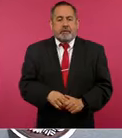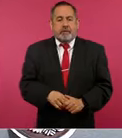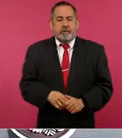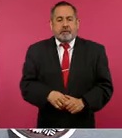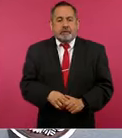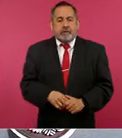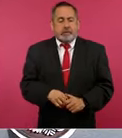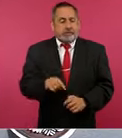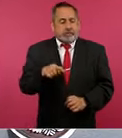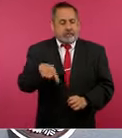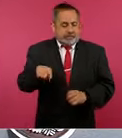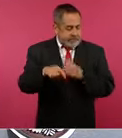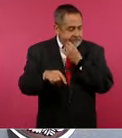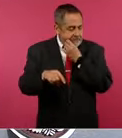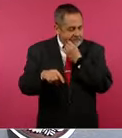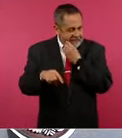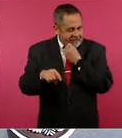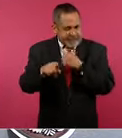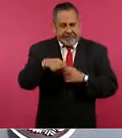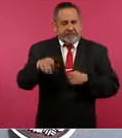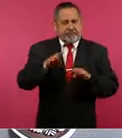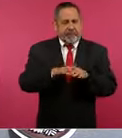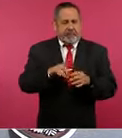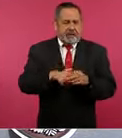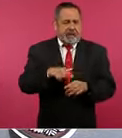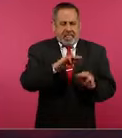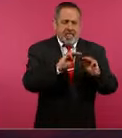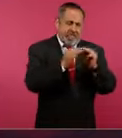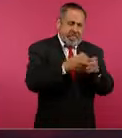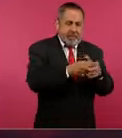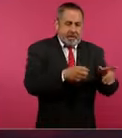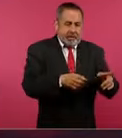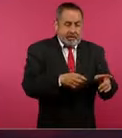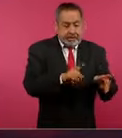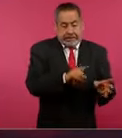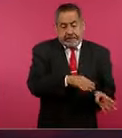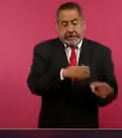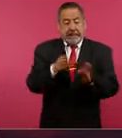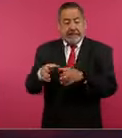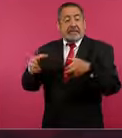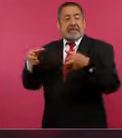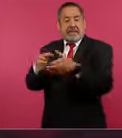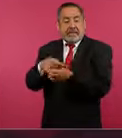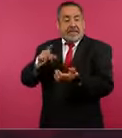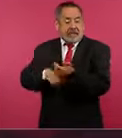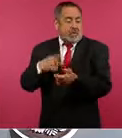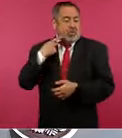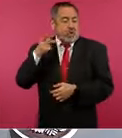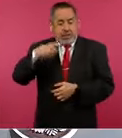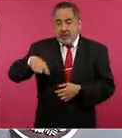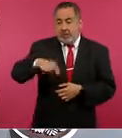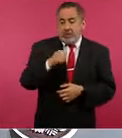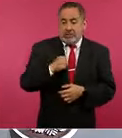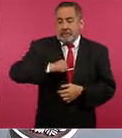de la delincuencia llamada organizada. En la delincuencia de cuello blanco sucedía lo mismo,